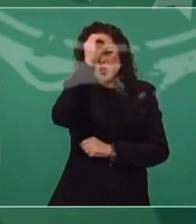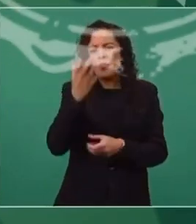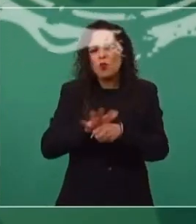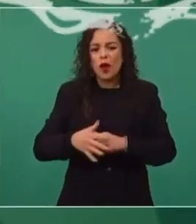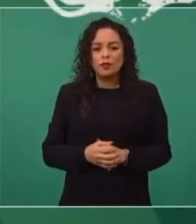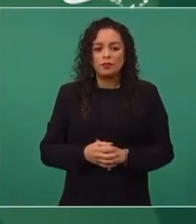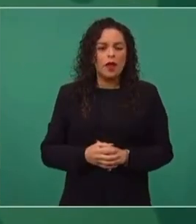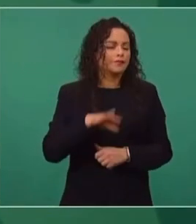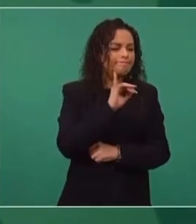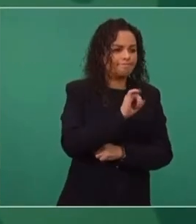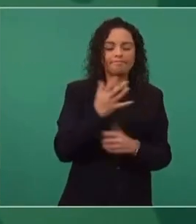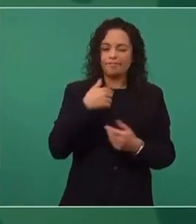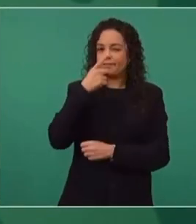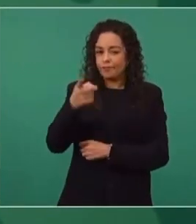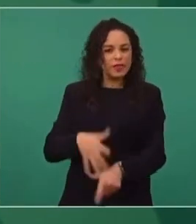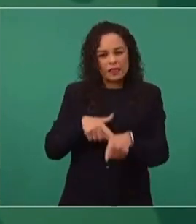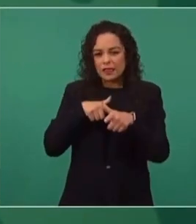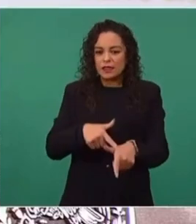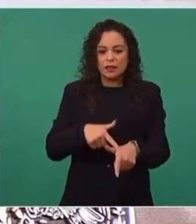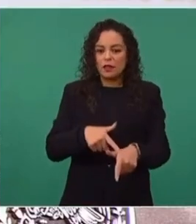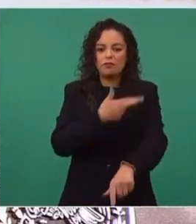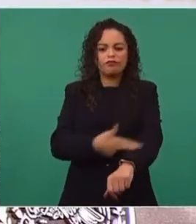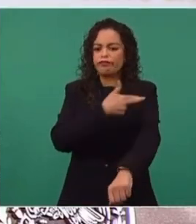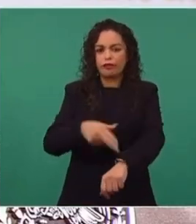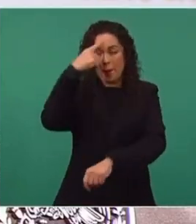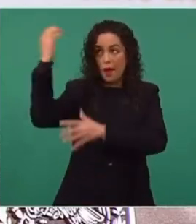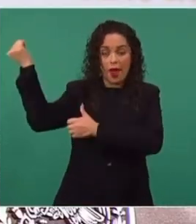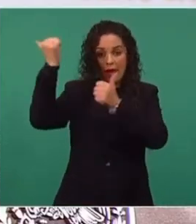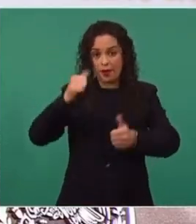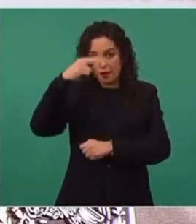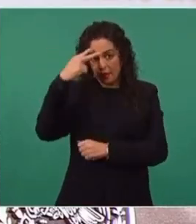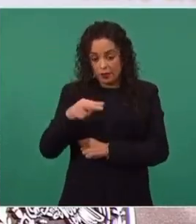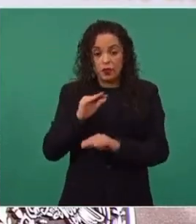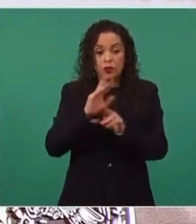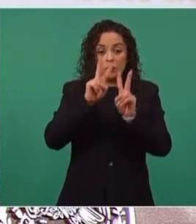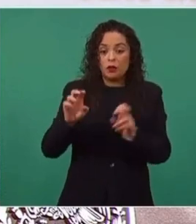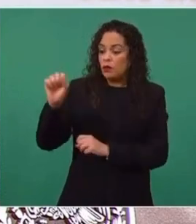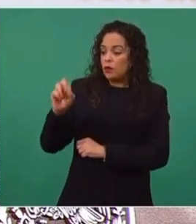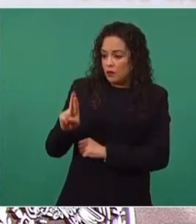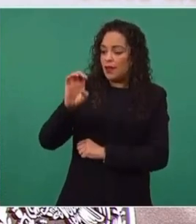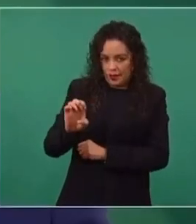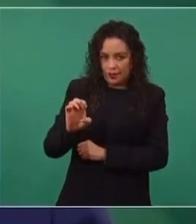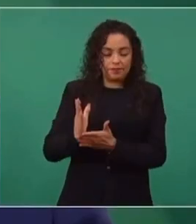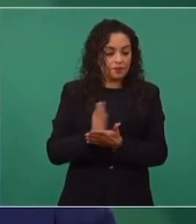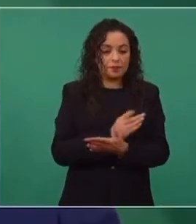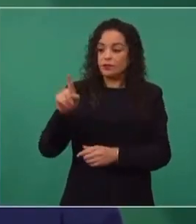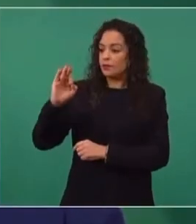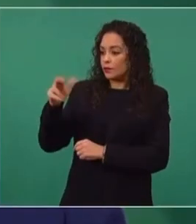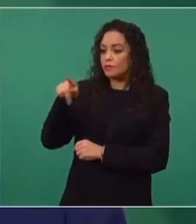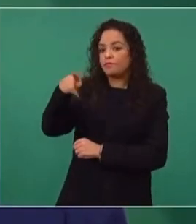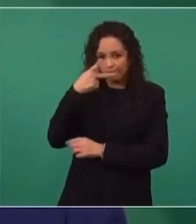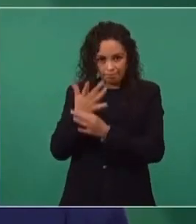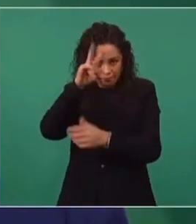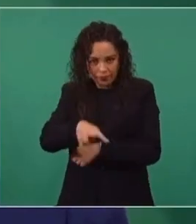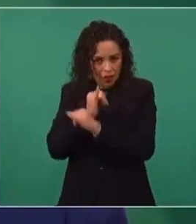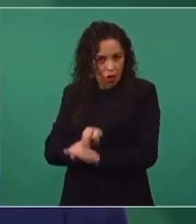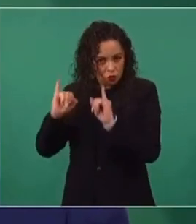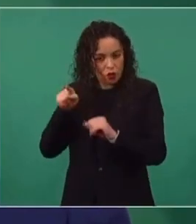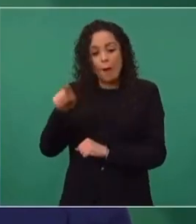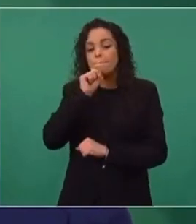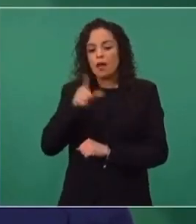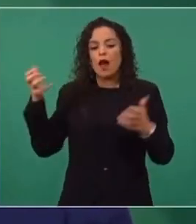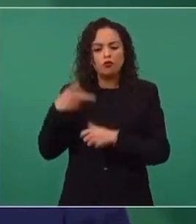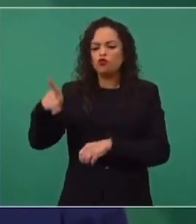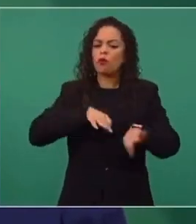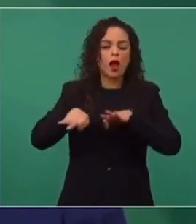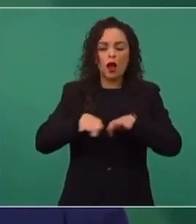Decir que nosotros vamos a continuar con todo el proceso de extradición, lo que corresponde a relaciones exteriores, y la Fiscalía, que es autónoma, como tú lo señalas, está haciendo también